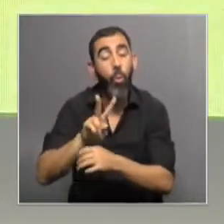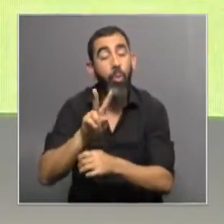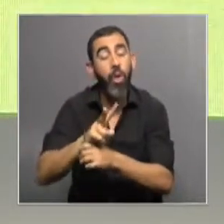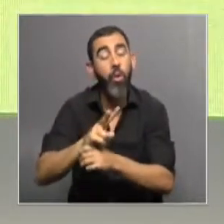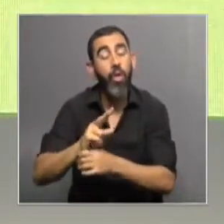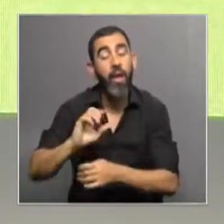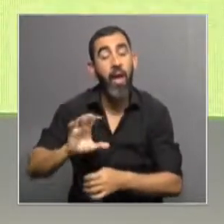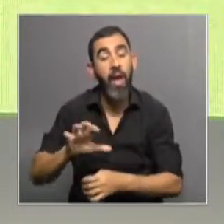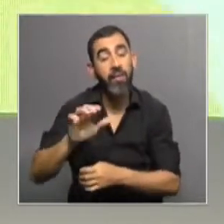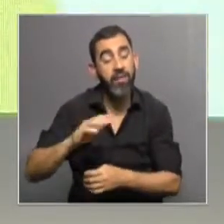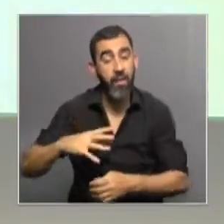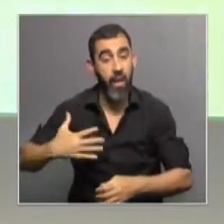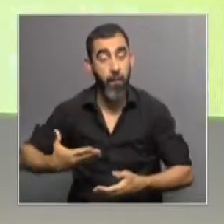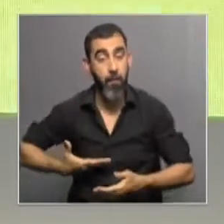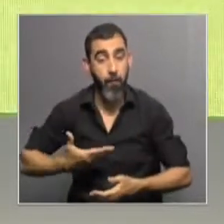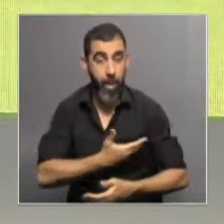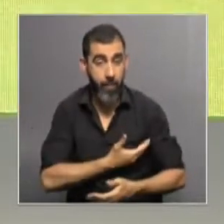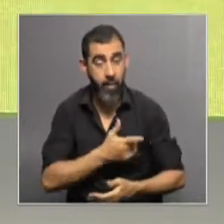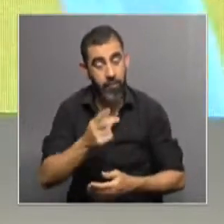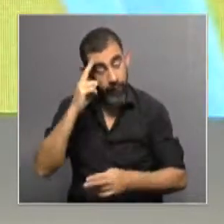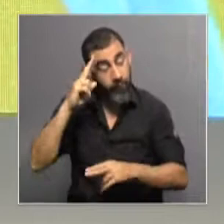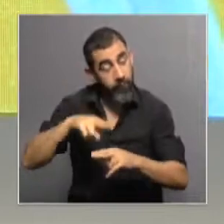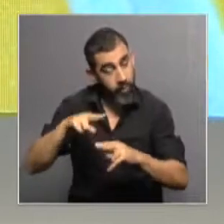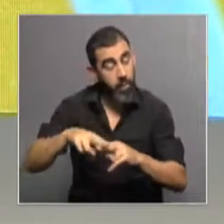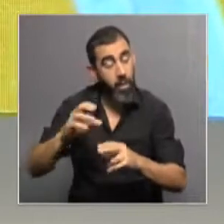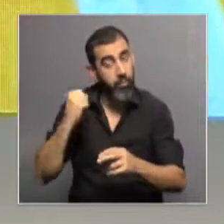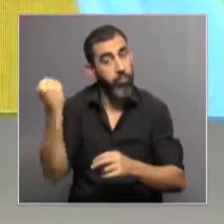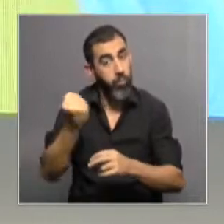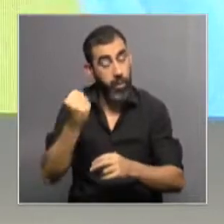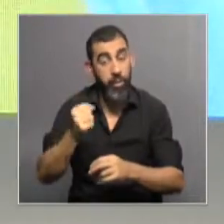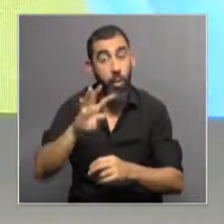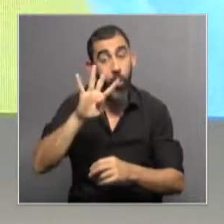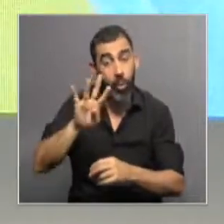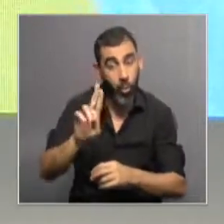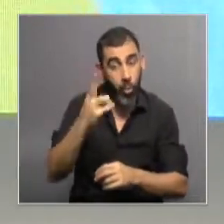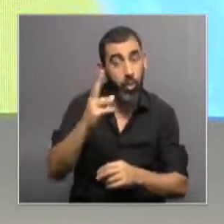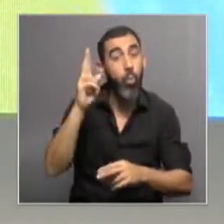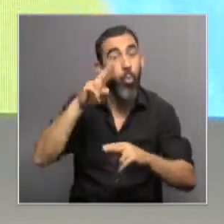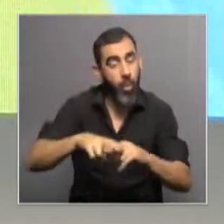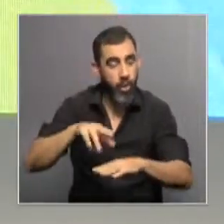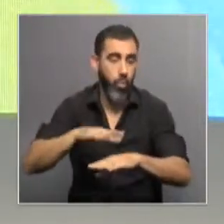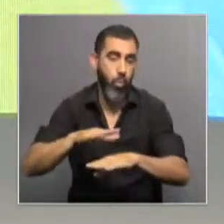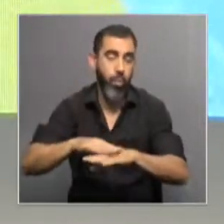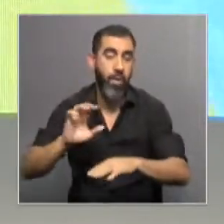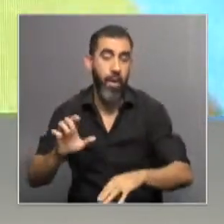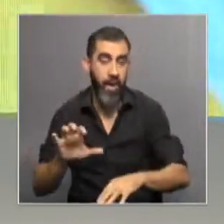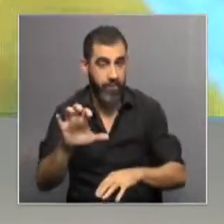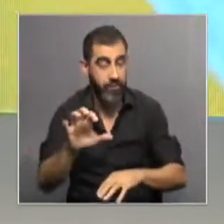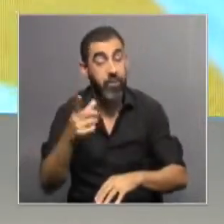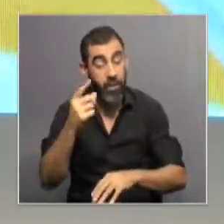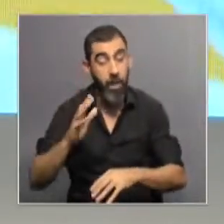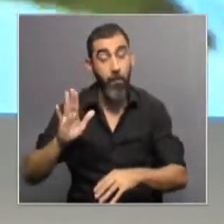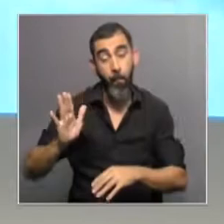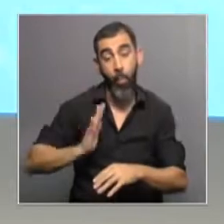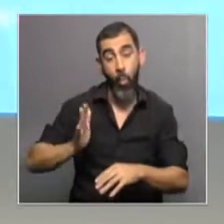cáncer de mama. Sabemos que el cáncer es una enfermedad muy importante en Uruguay, uno de cada cuatro uruguayos fallecen de cáncer, y el cáncer de mama en las